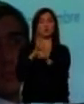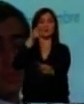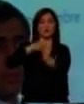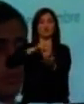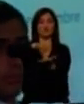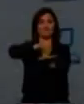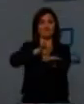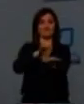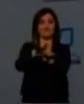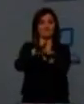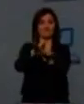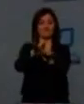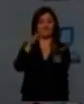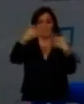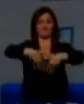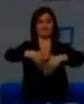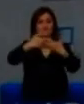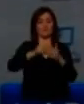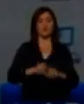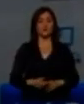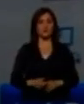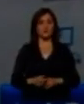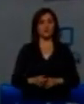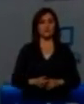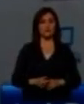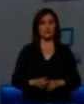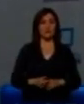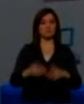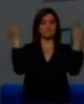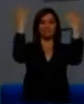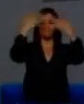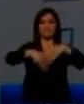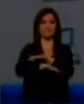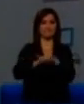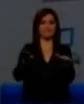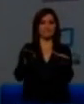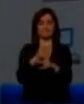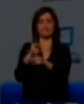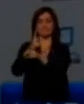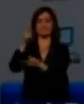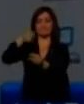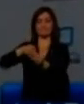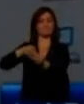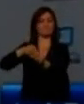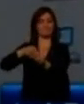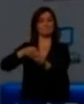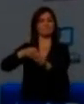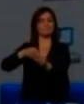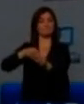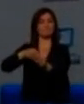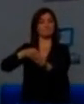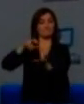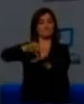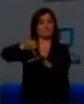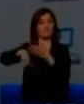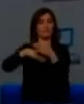Participación Ciudadana. Criterio de Ramiro, debe ser eliminado el Consejo de Participación Ciudadana. Yo digo que la idea en la teoría no es mala,